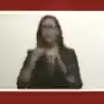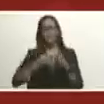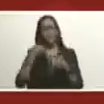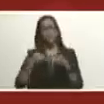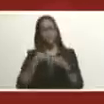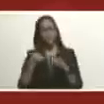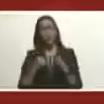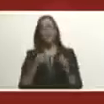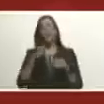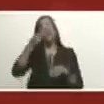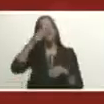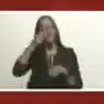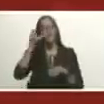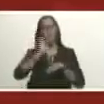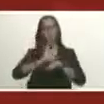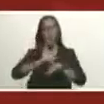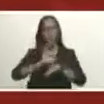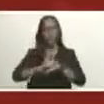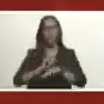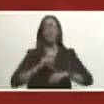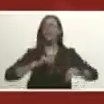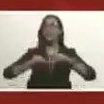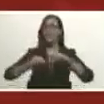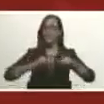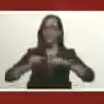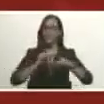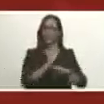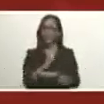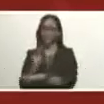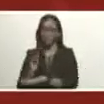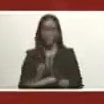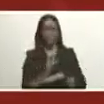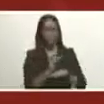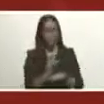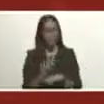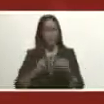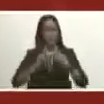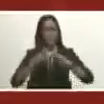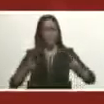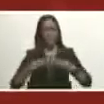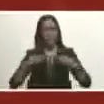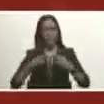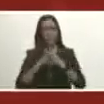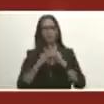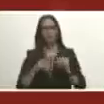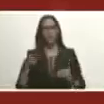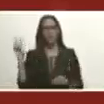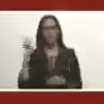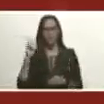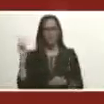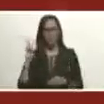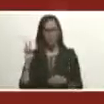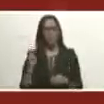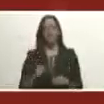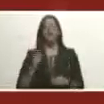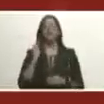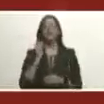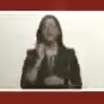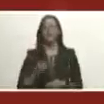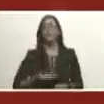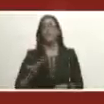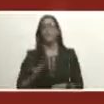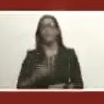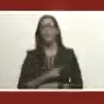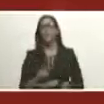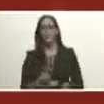la seguridad ciudadana, dirigidas a la preservación de la paz pública en todo el territorio nacional, tarea insoslayable que obliga